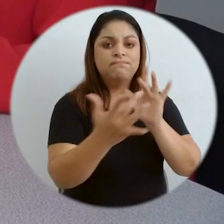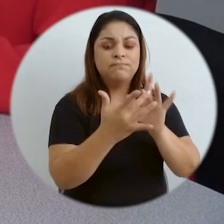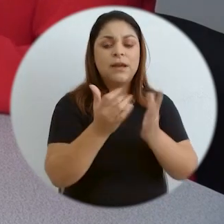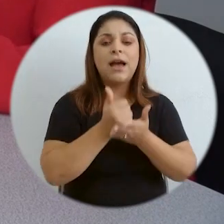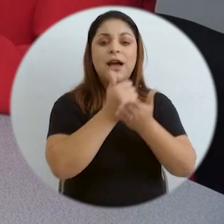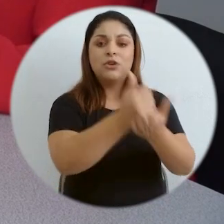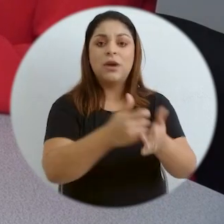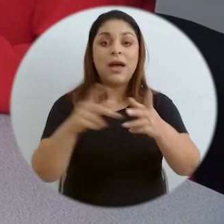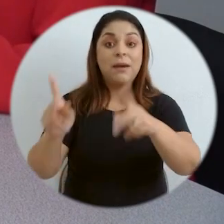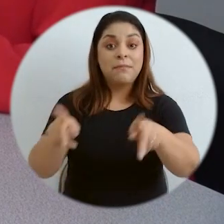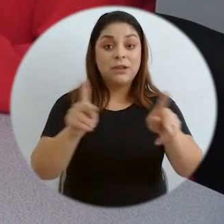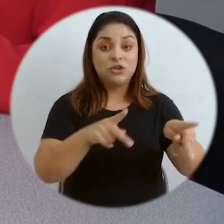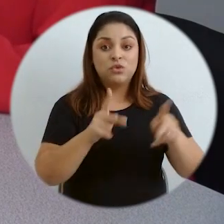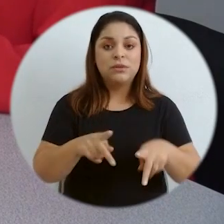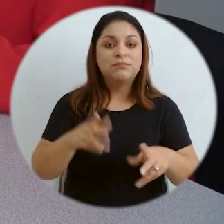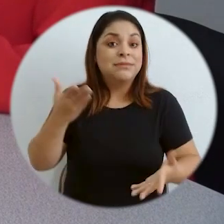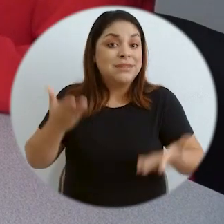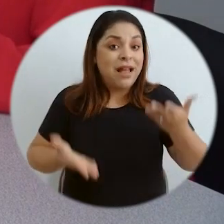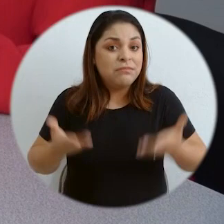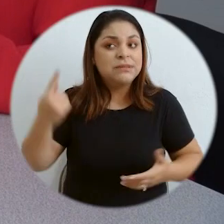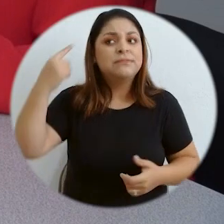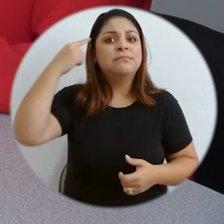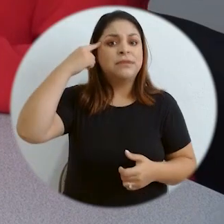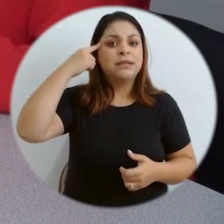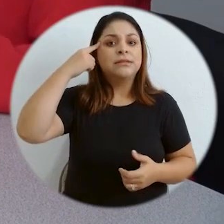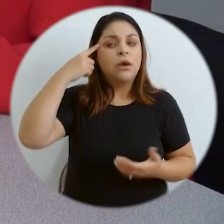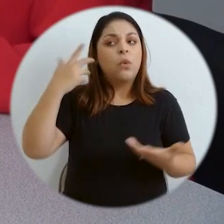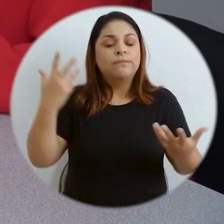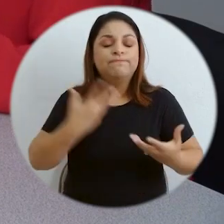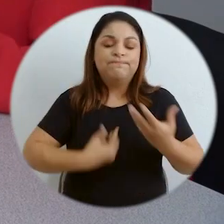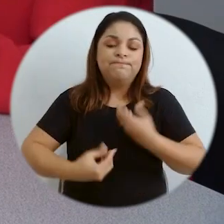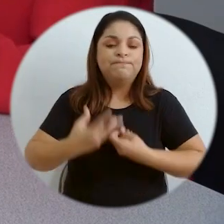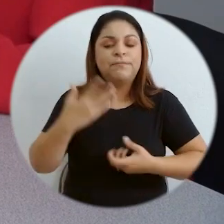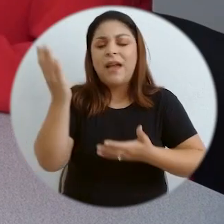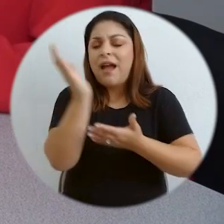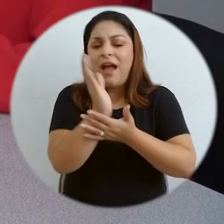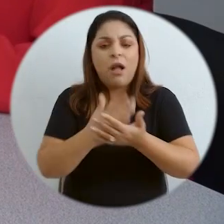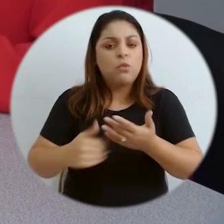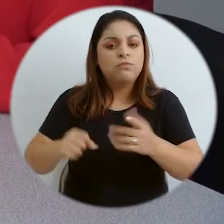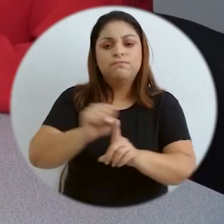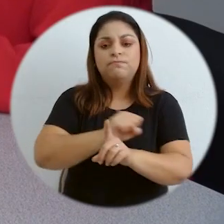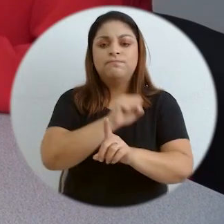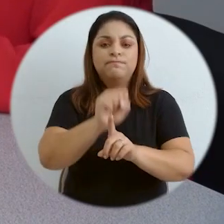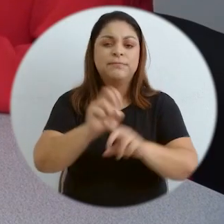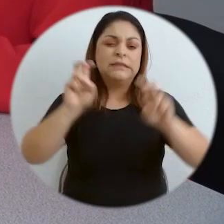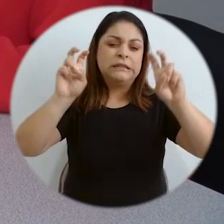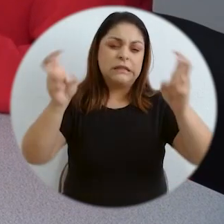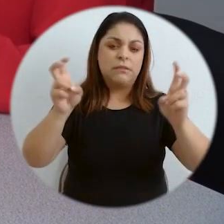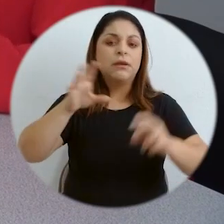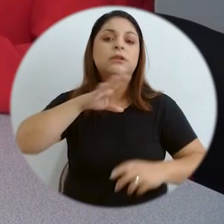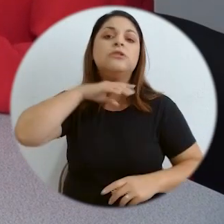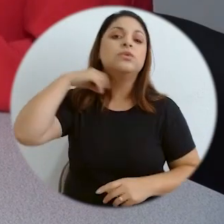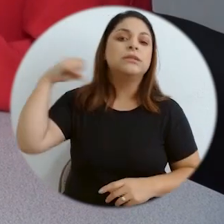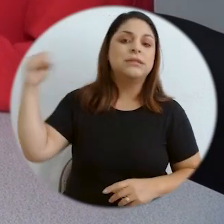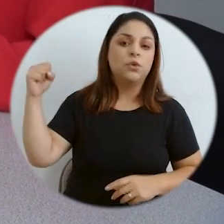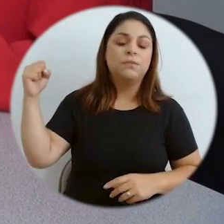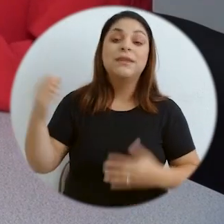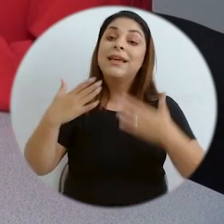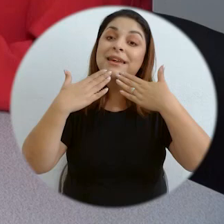contactar y poder ayudar a estas personas que quizás piensan o han pasado por alguna situación del